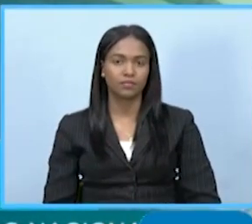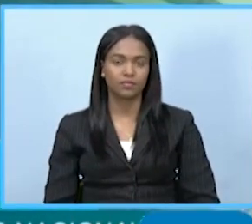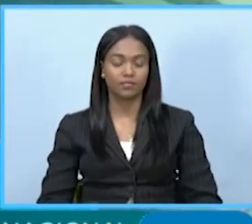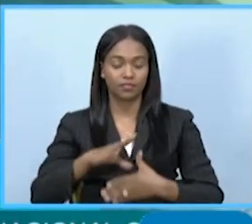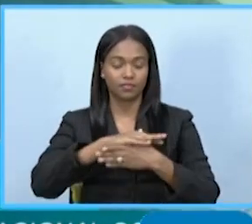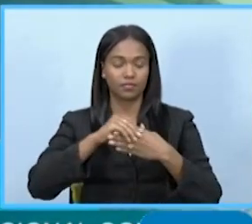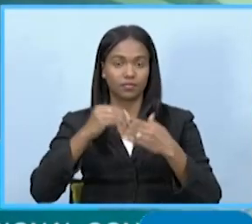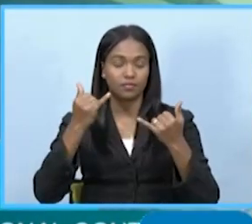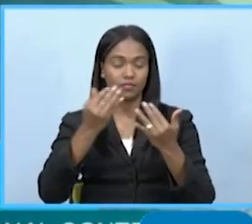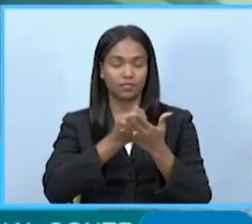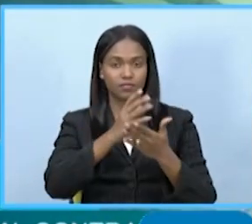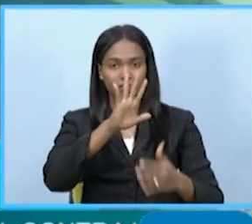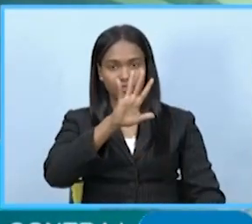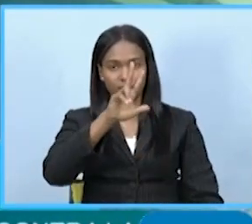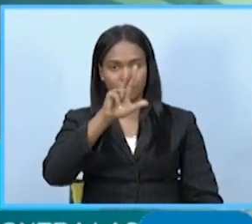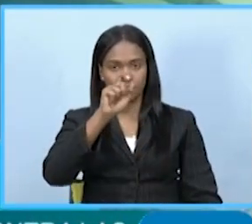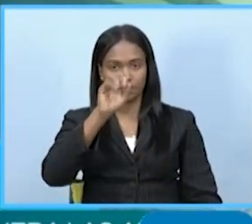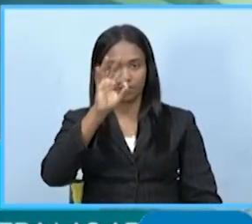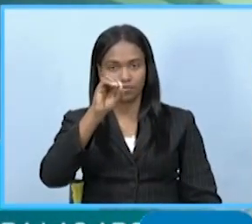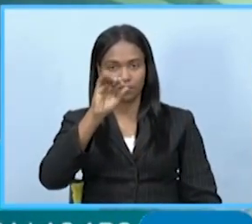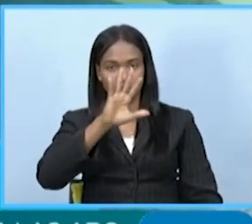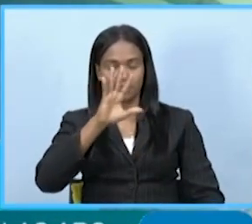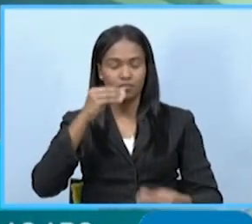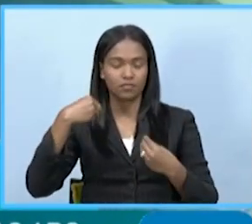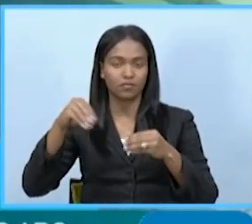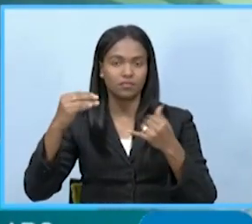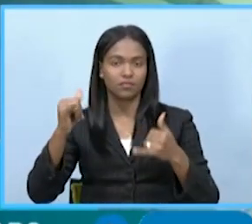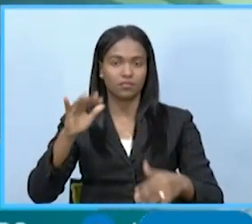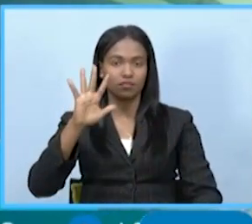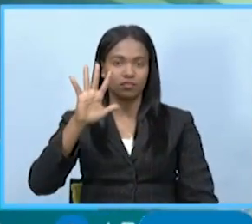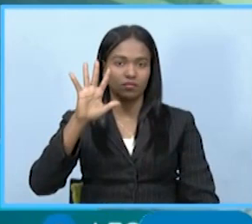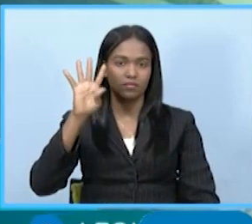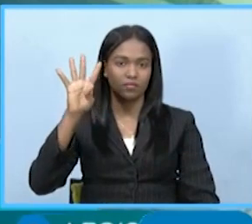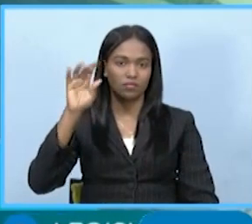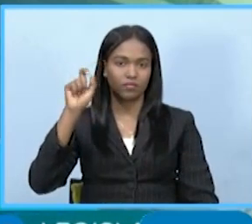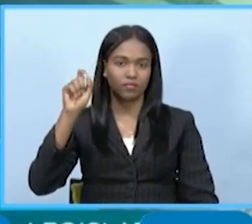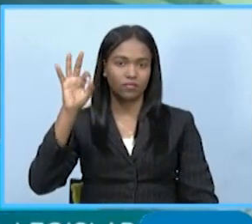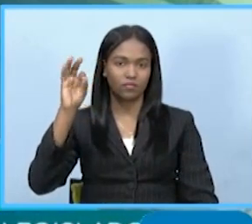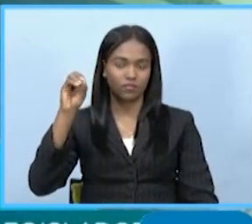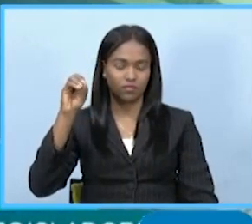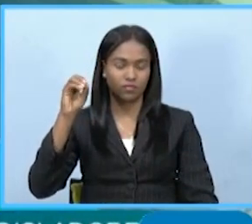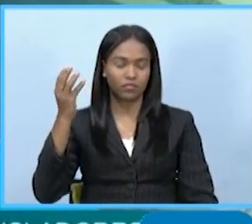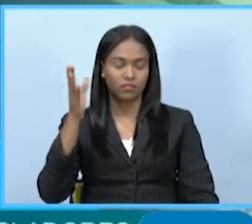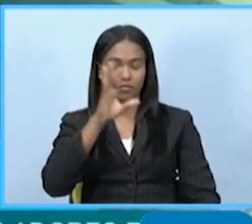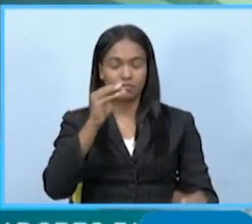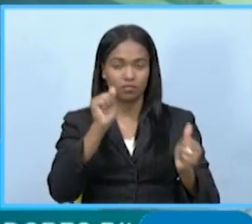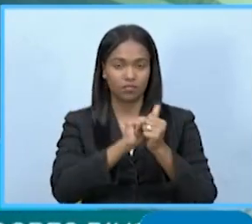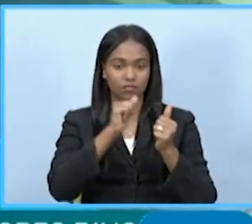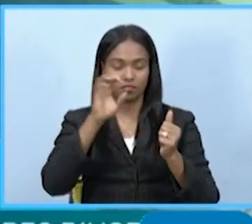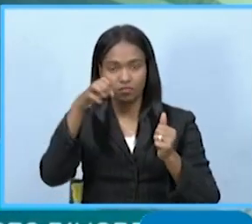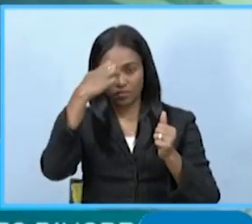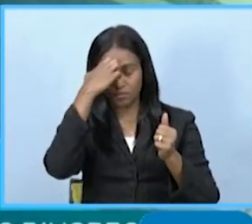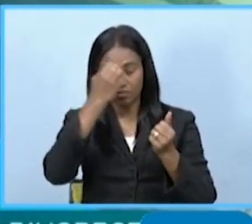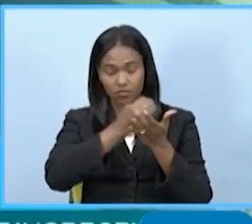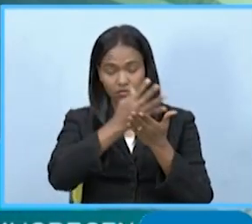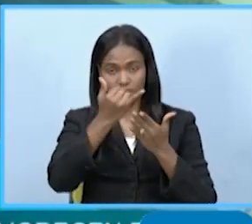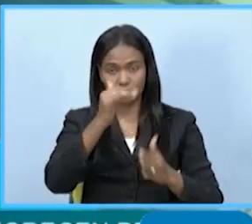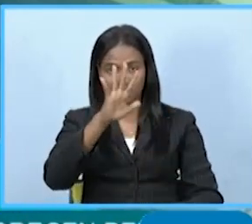El dólar se compra a 53,90, mientras que su venta está a 54,90. De su lado, el euro se